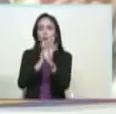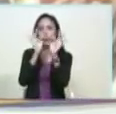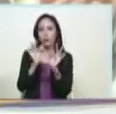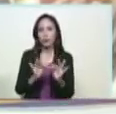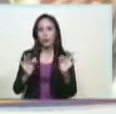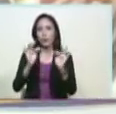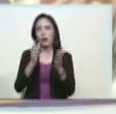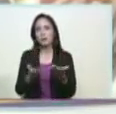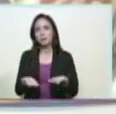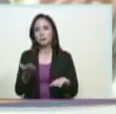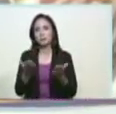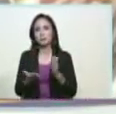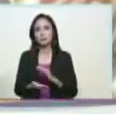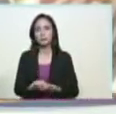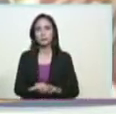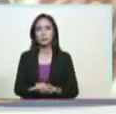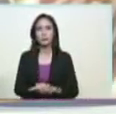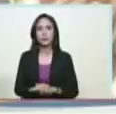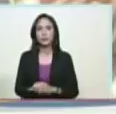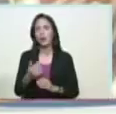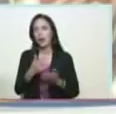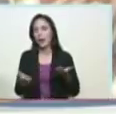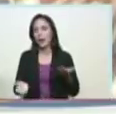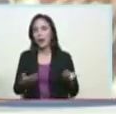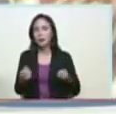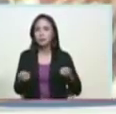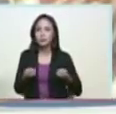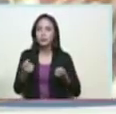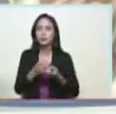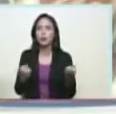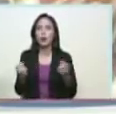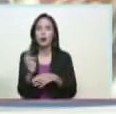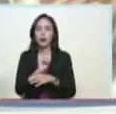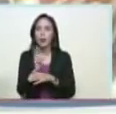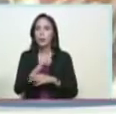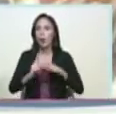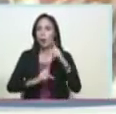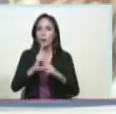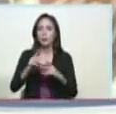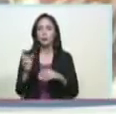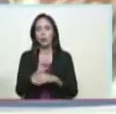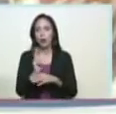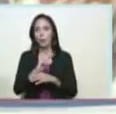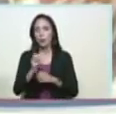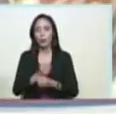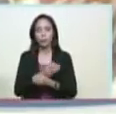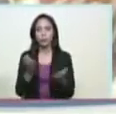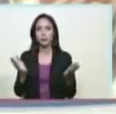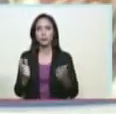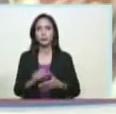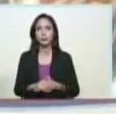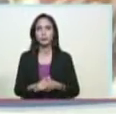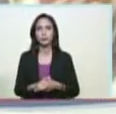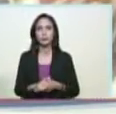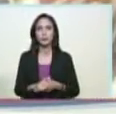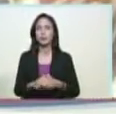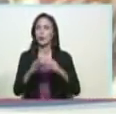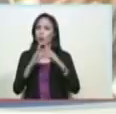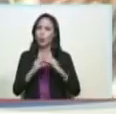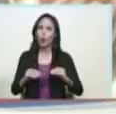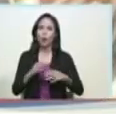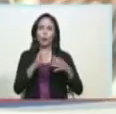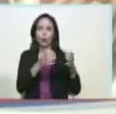repito a acelerar a desatar las fuerzas productivas y va a permitir que todo el sector